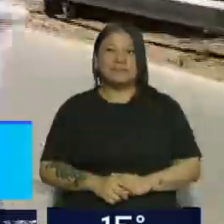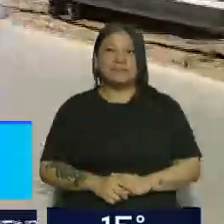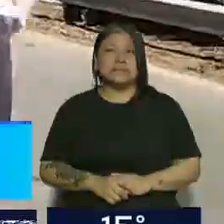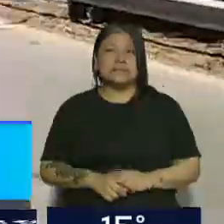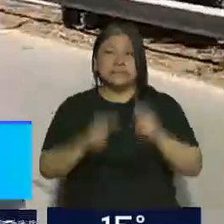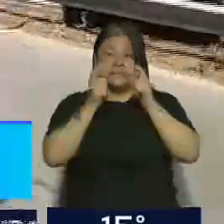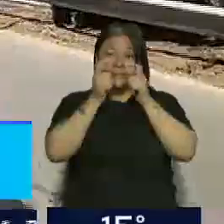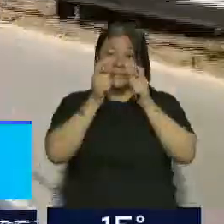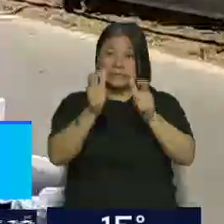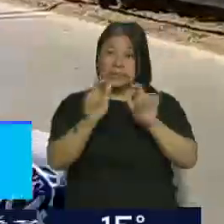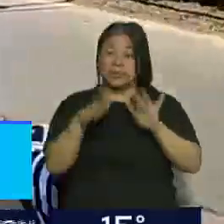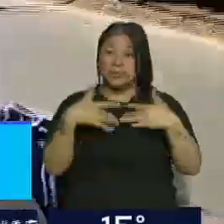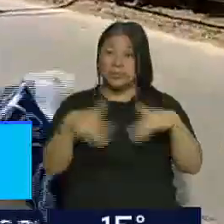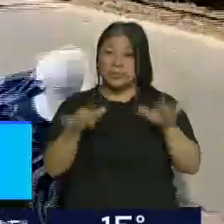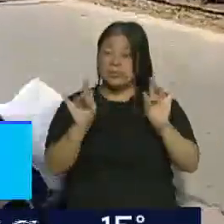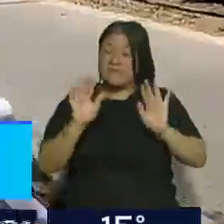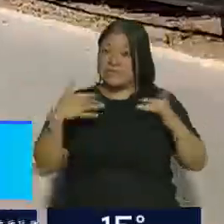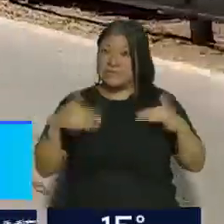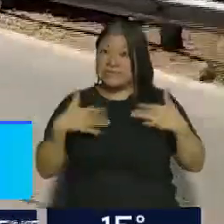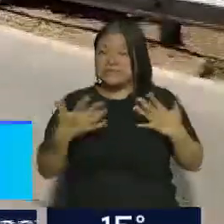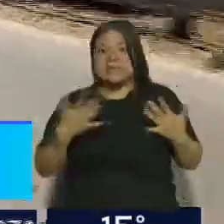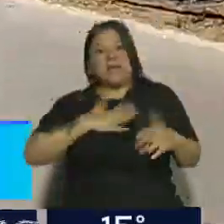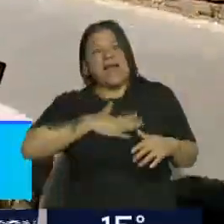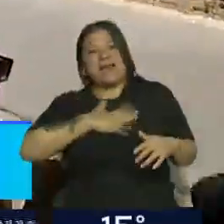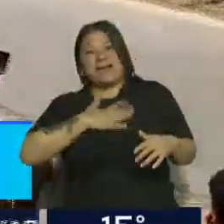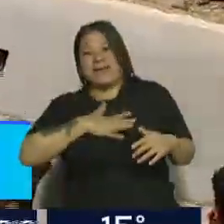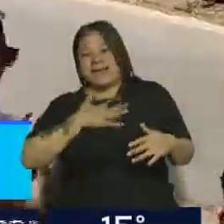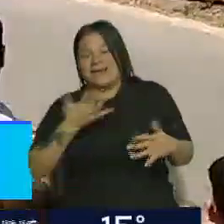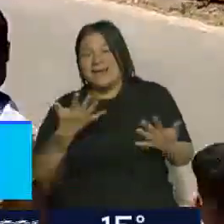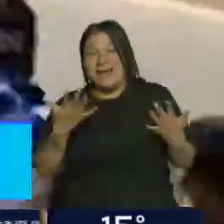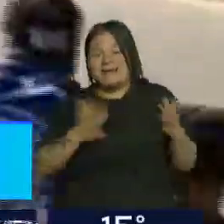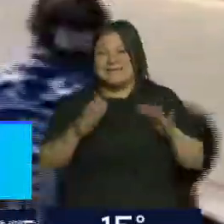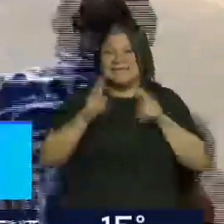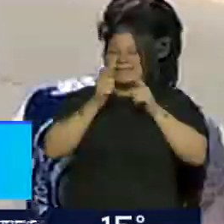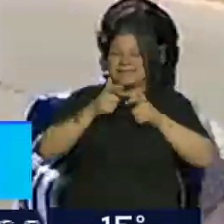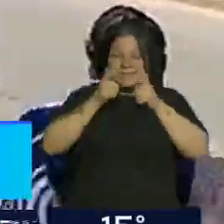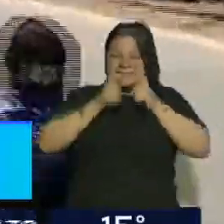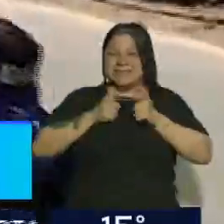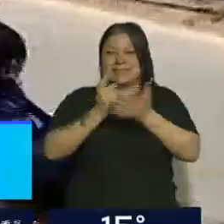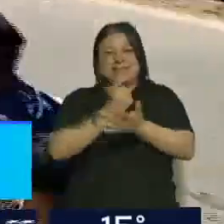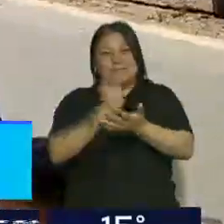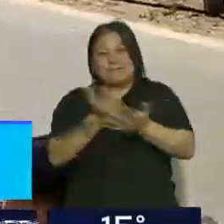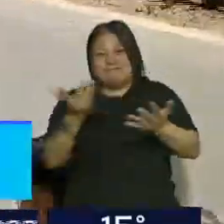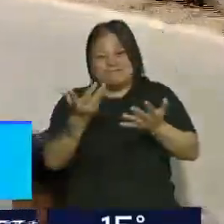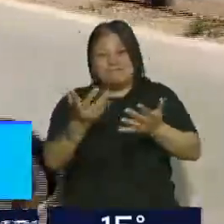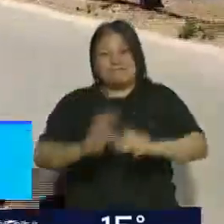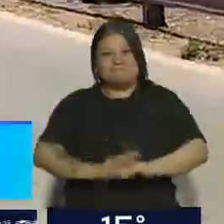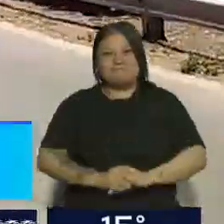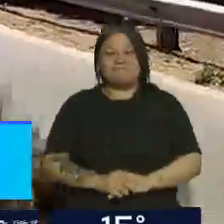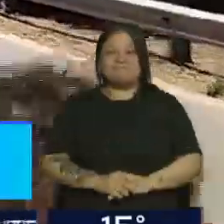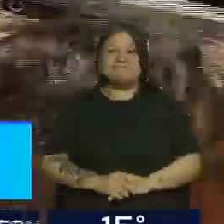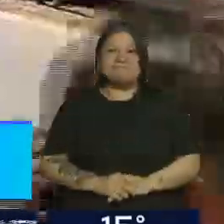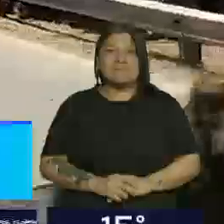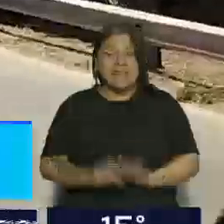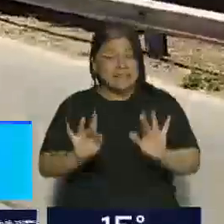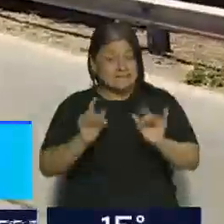ese operativo ante, bueno, la alegría que por ahí se sale, digamos, de raya por parte de los hinchas.